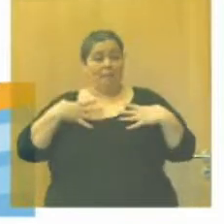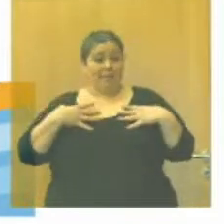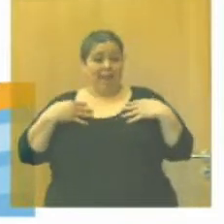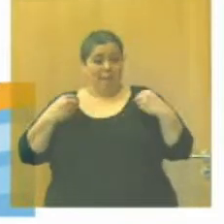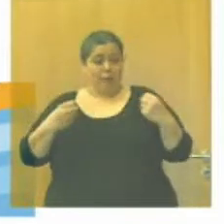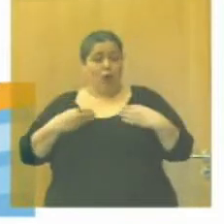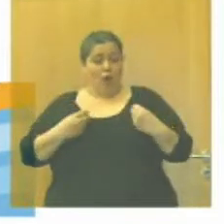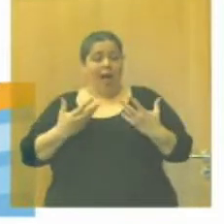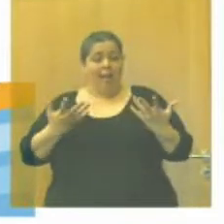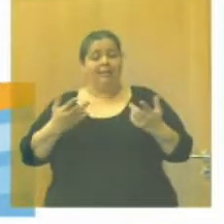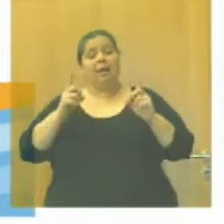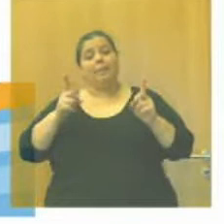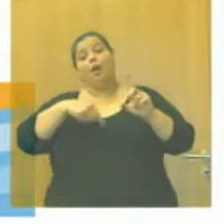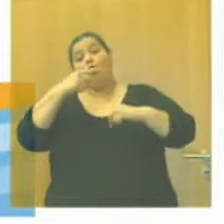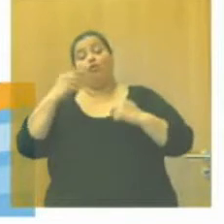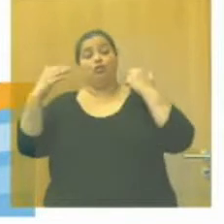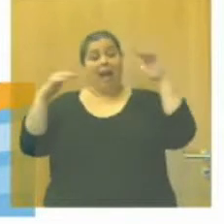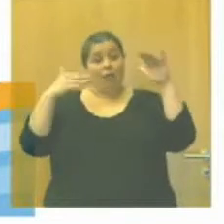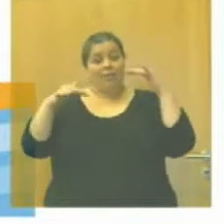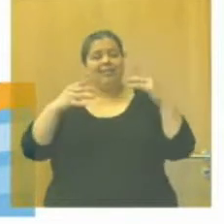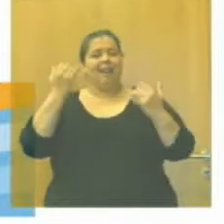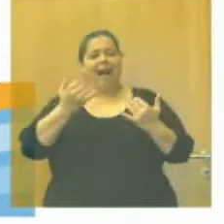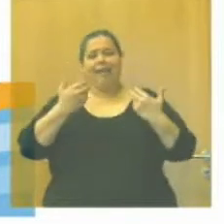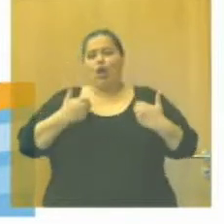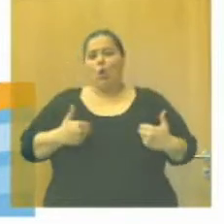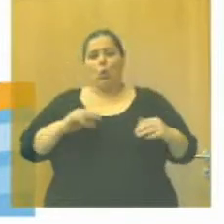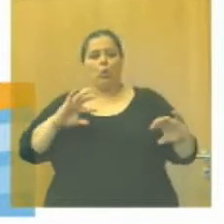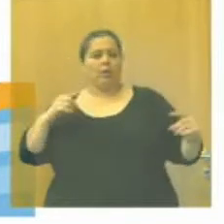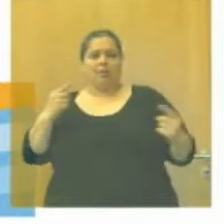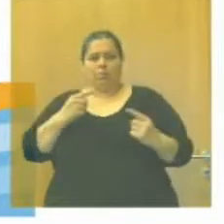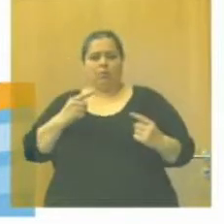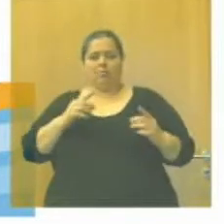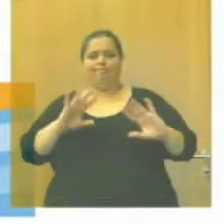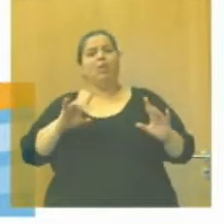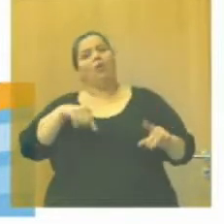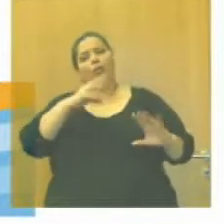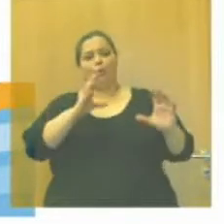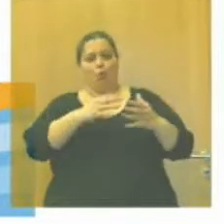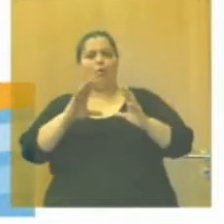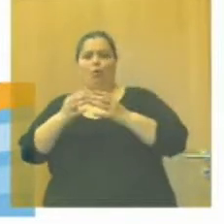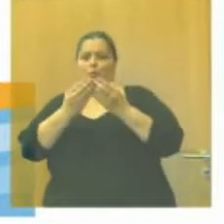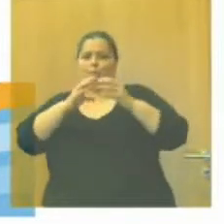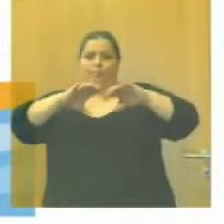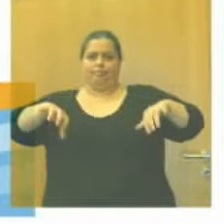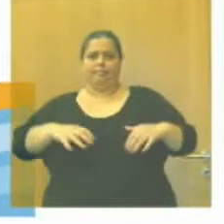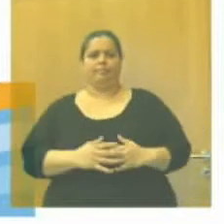un grupo, adolescentes con conductas disruptivas o de oposición sería otro grupo.